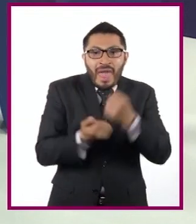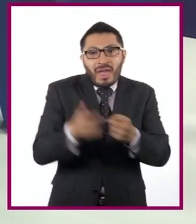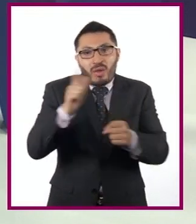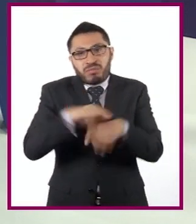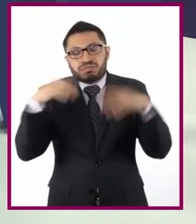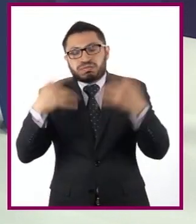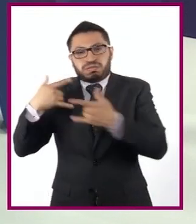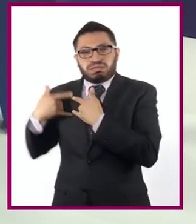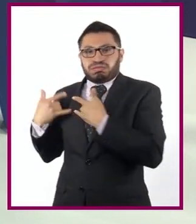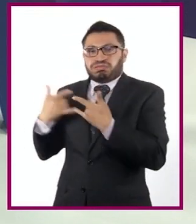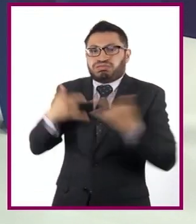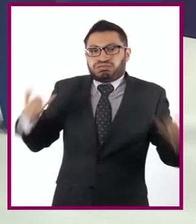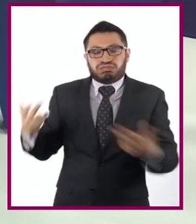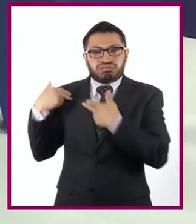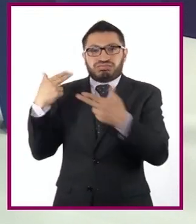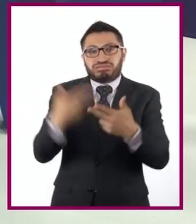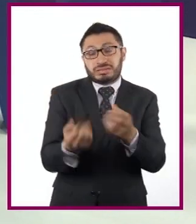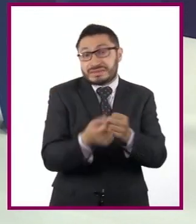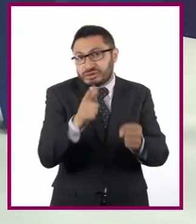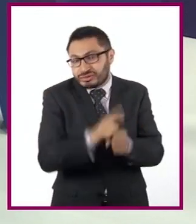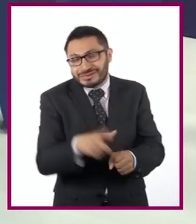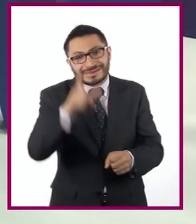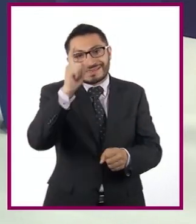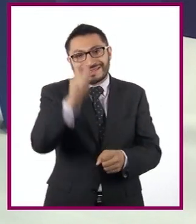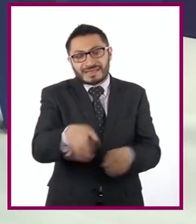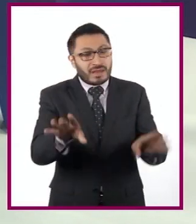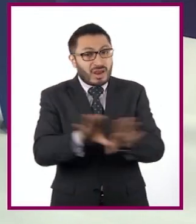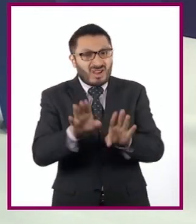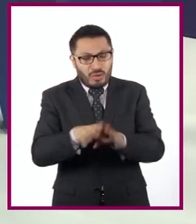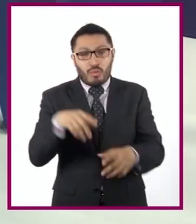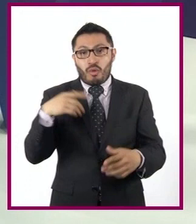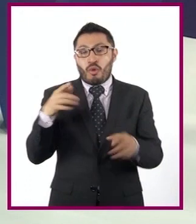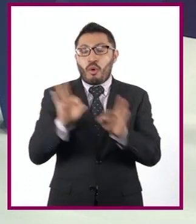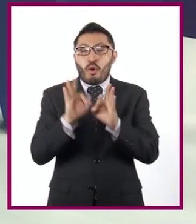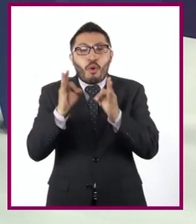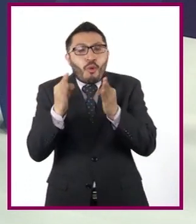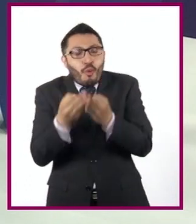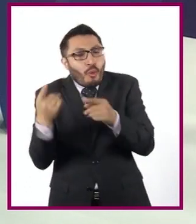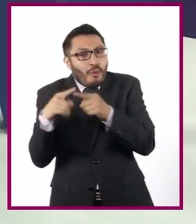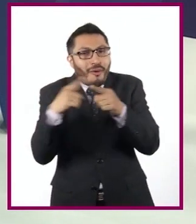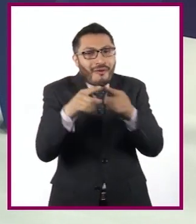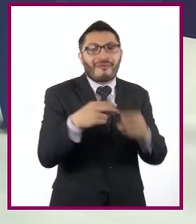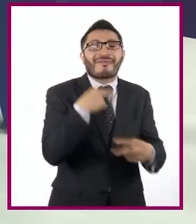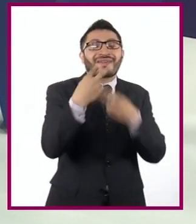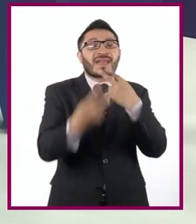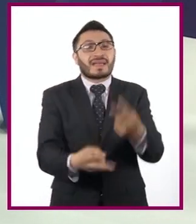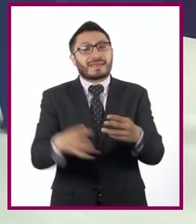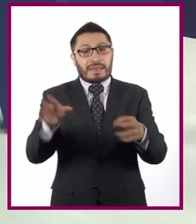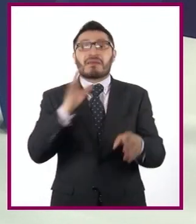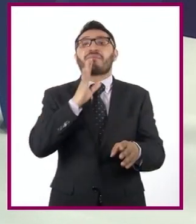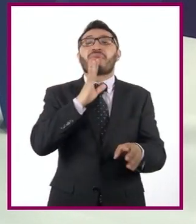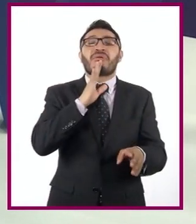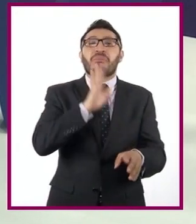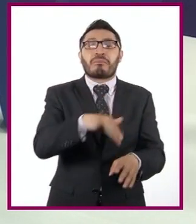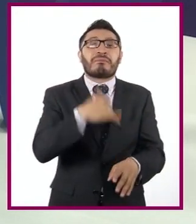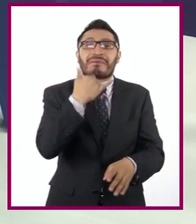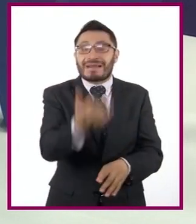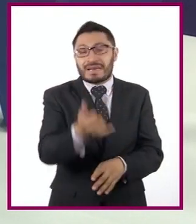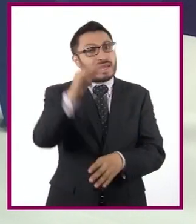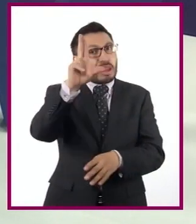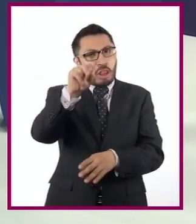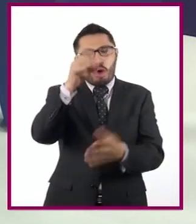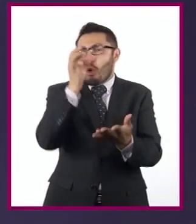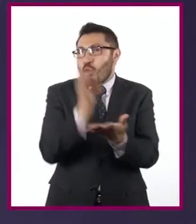históricos y sociales. Y esto no significa que esas entonaciones y formas de pronunciar estén equivocadas. Simplemente son